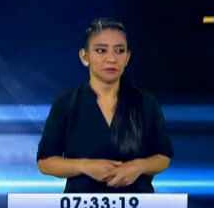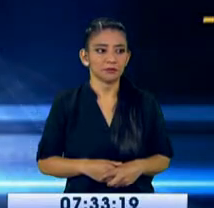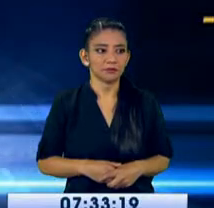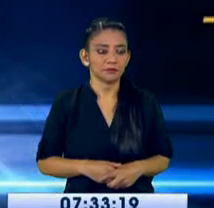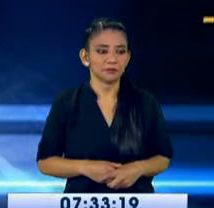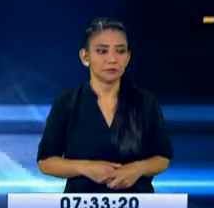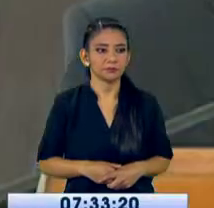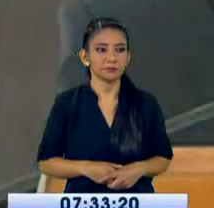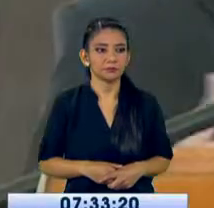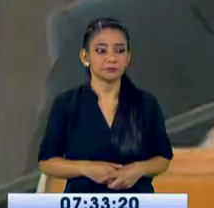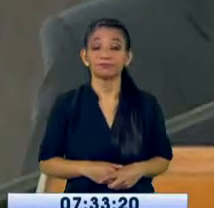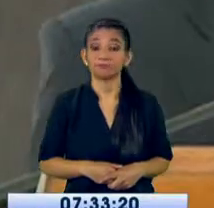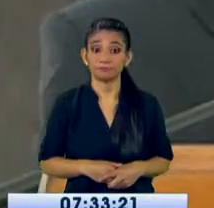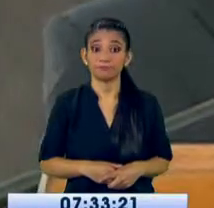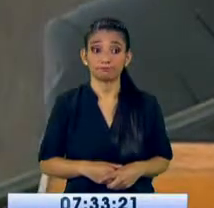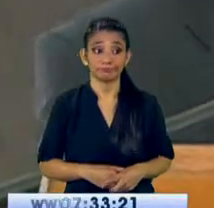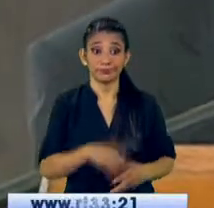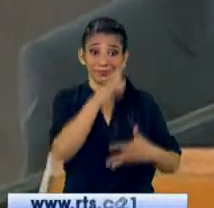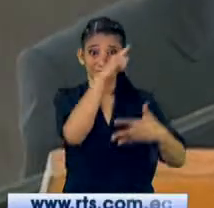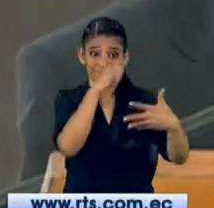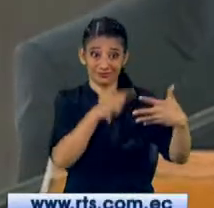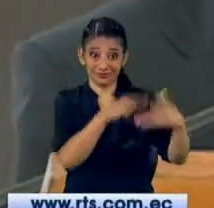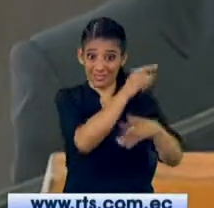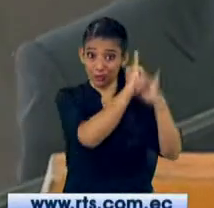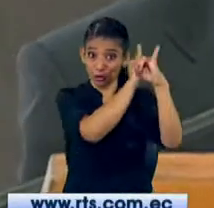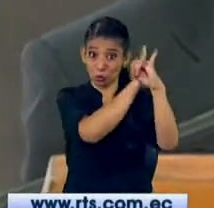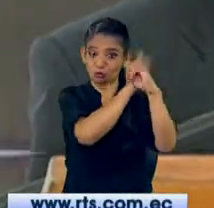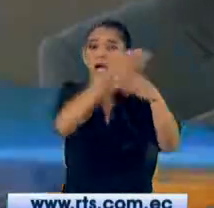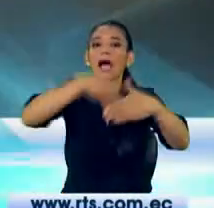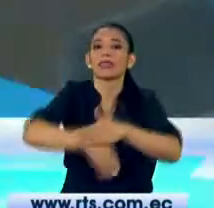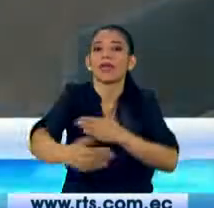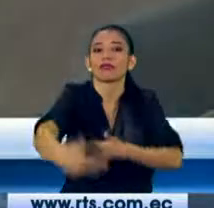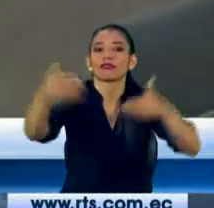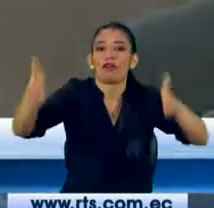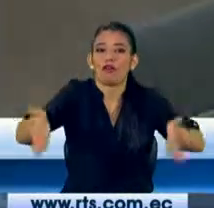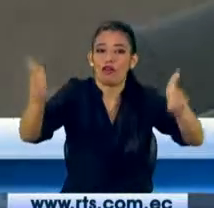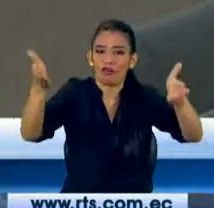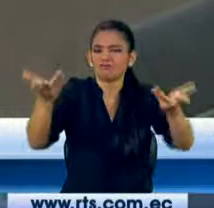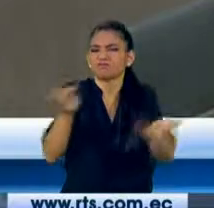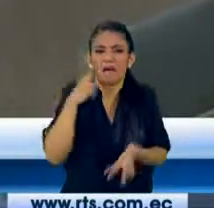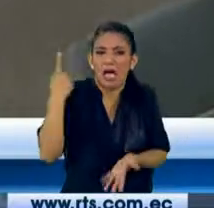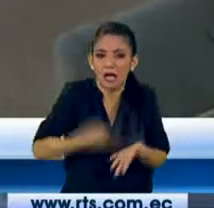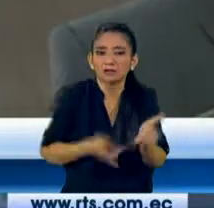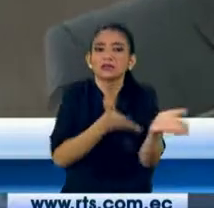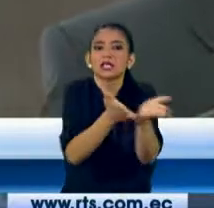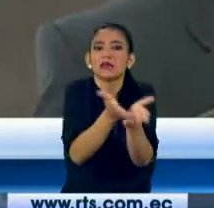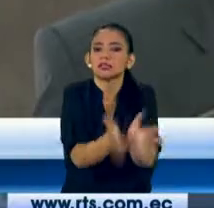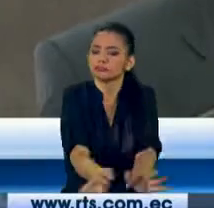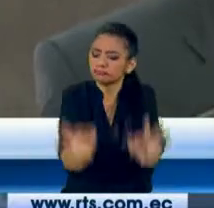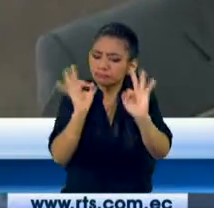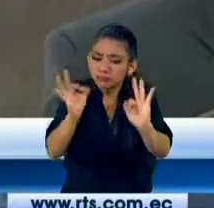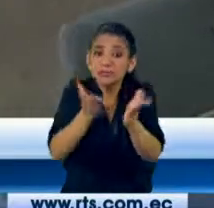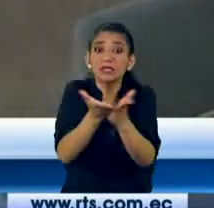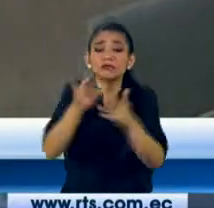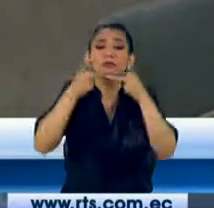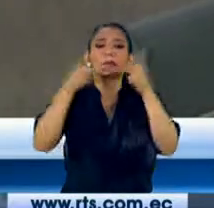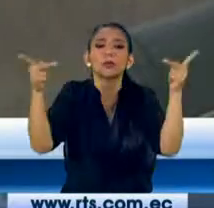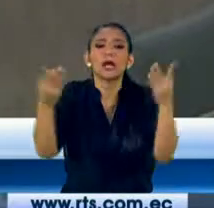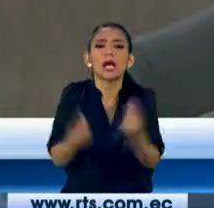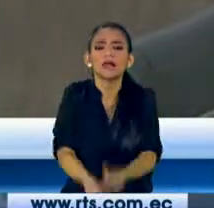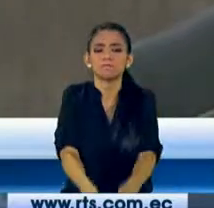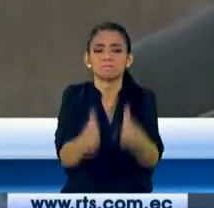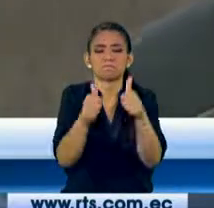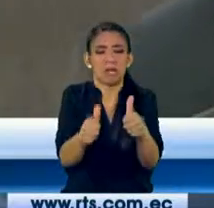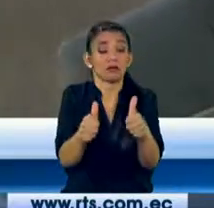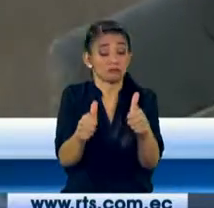seguridad social la entrega de un servicio público digno es la muestra de que emos prestar servicios públicos de absoluta calidad y de